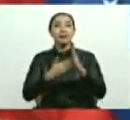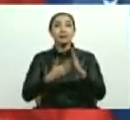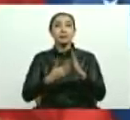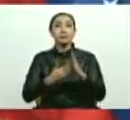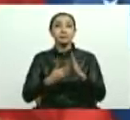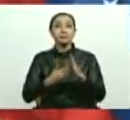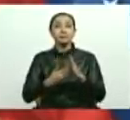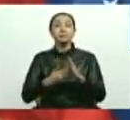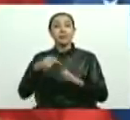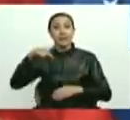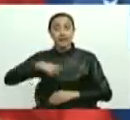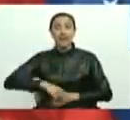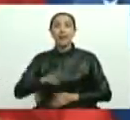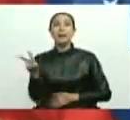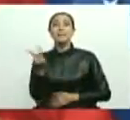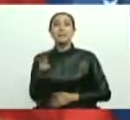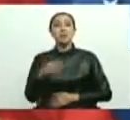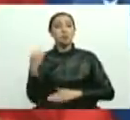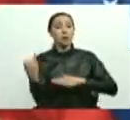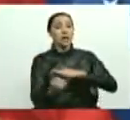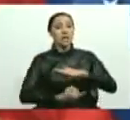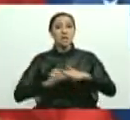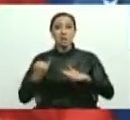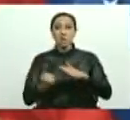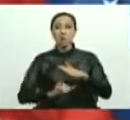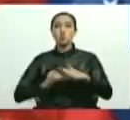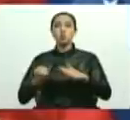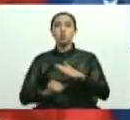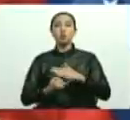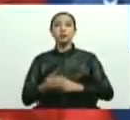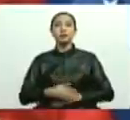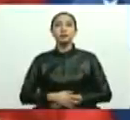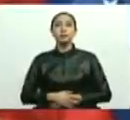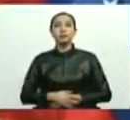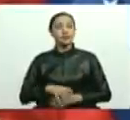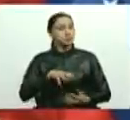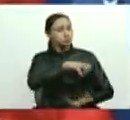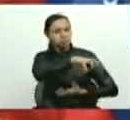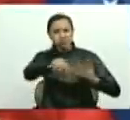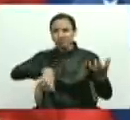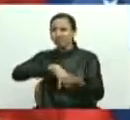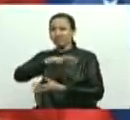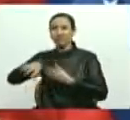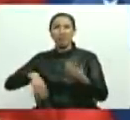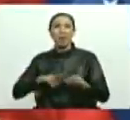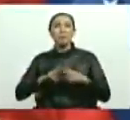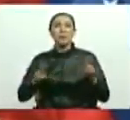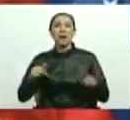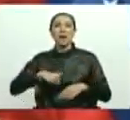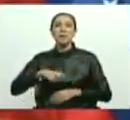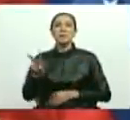el Estado venezolano, las instituciones venezolanas, y buscar alterar la paz republicana.